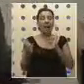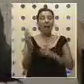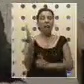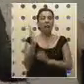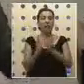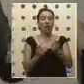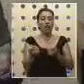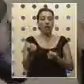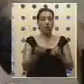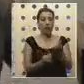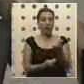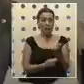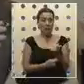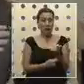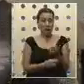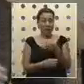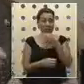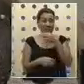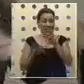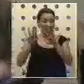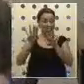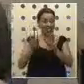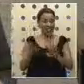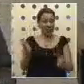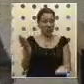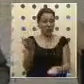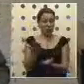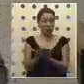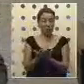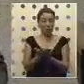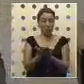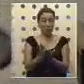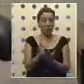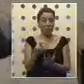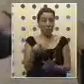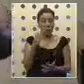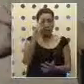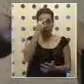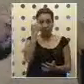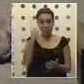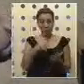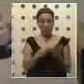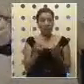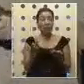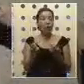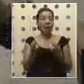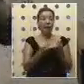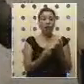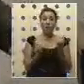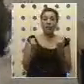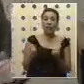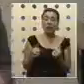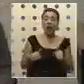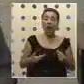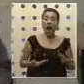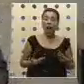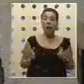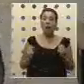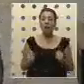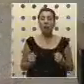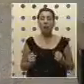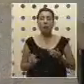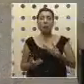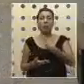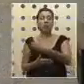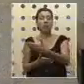Así decía el texto que acompañó el bono de marzo del 2013, como la economía va muy bien, es hora de